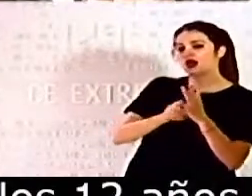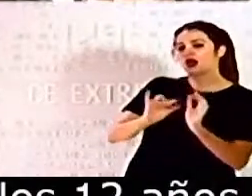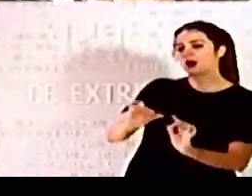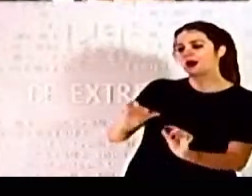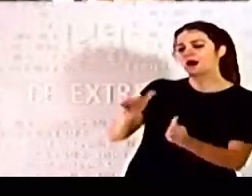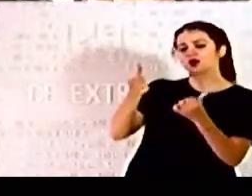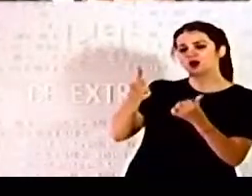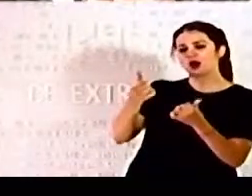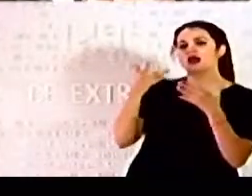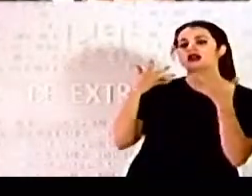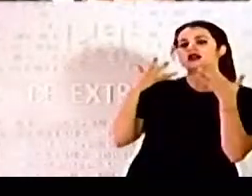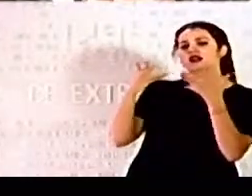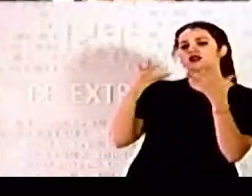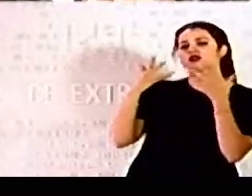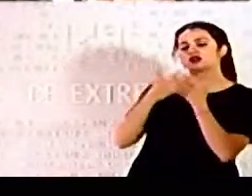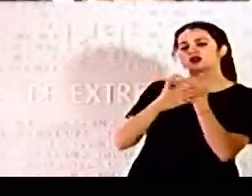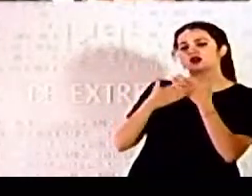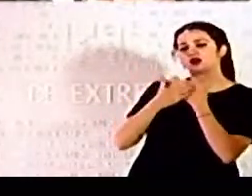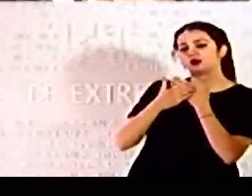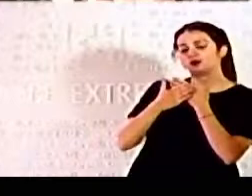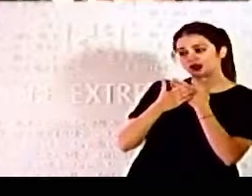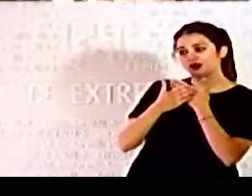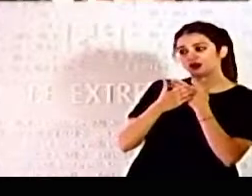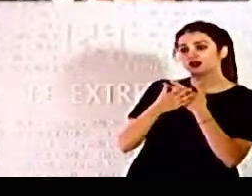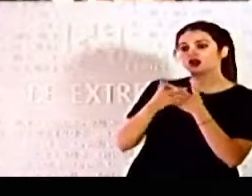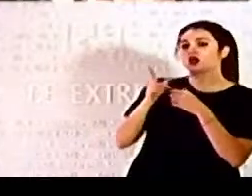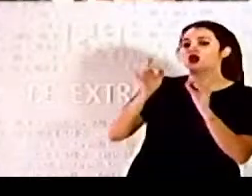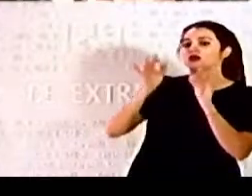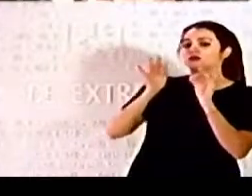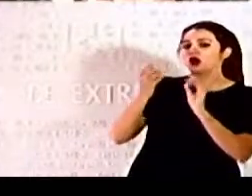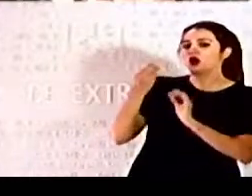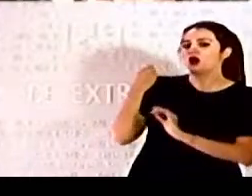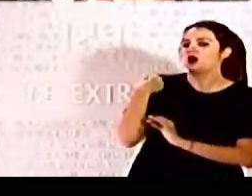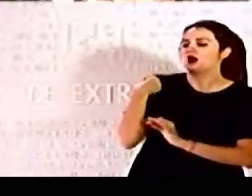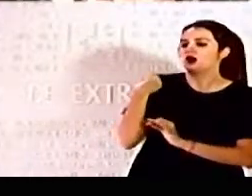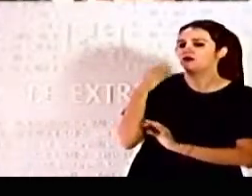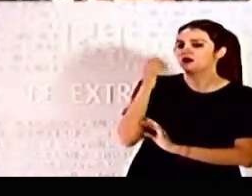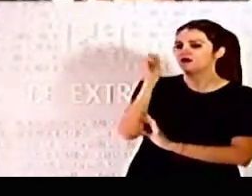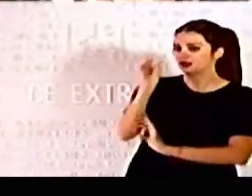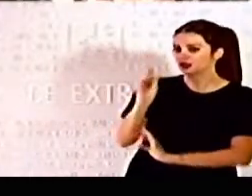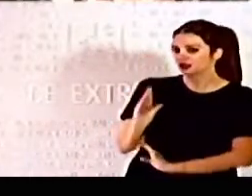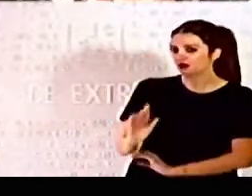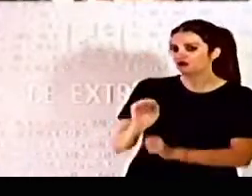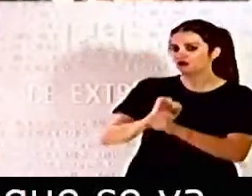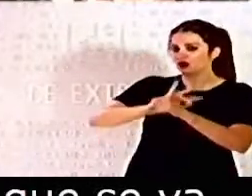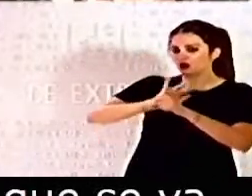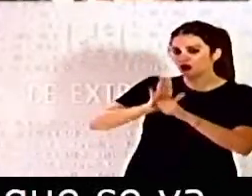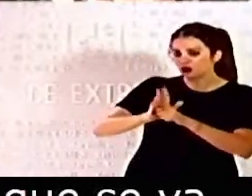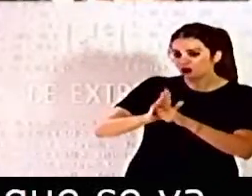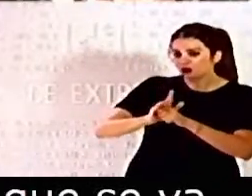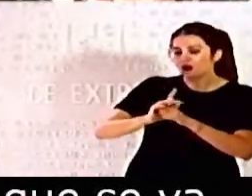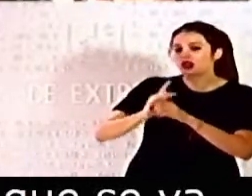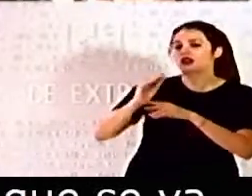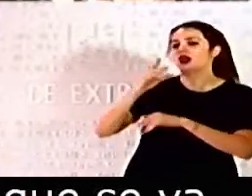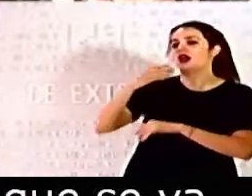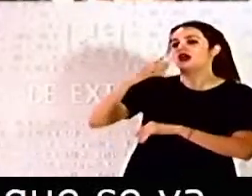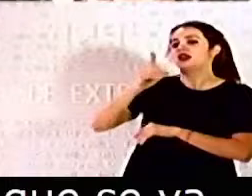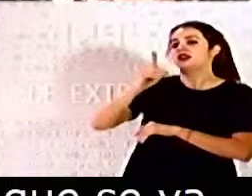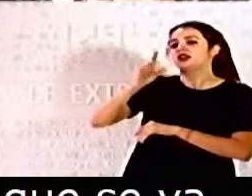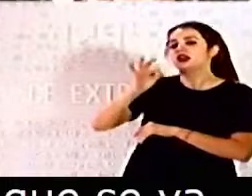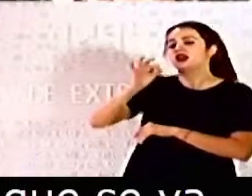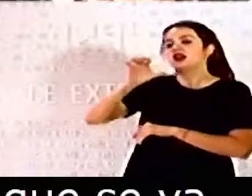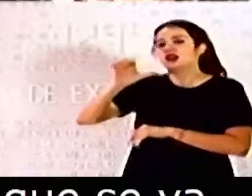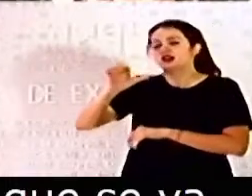Consejo de Gobierno, ¿son exactamente las mismas que aparecen en el semáforo COVID de la resolución del DOE de 6 de mayo o ha habido alguna